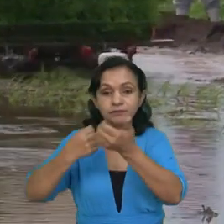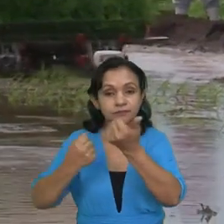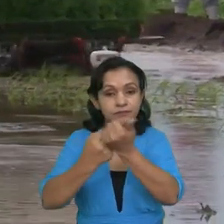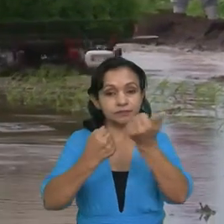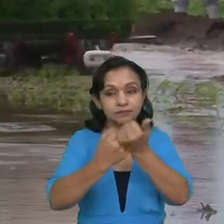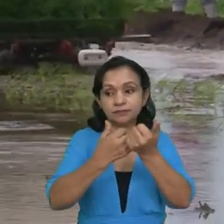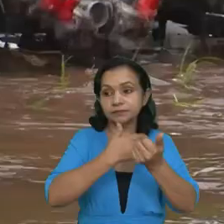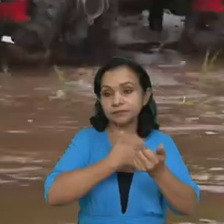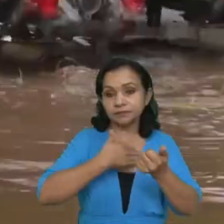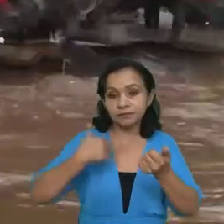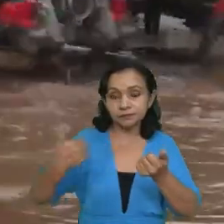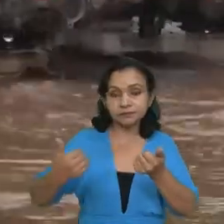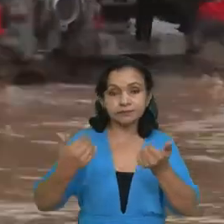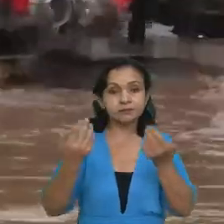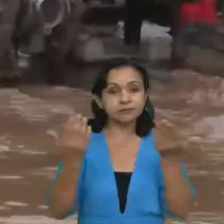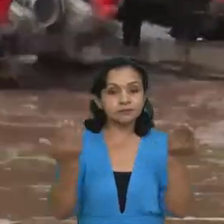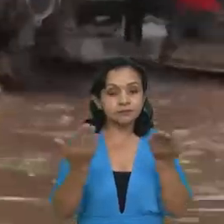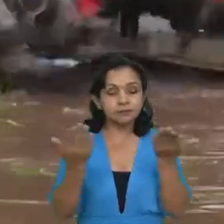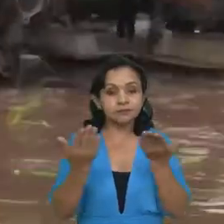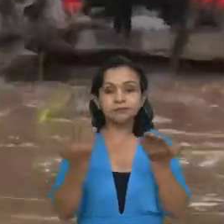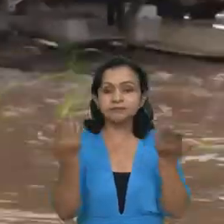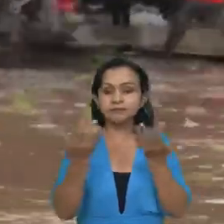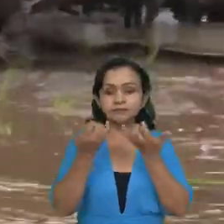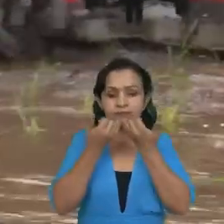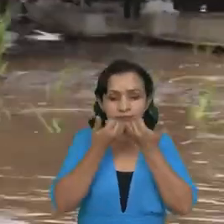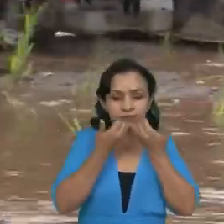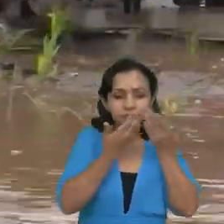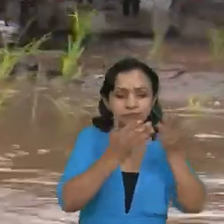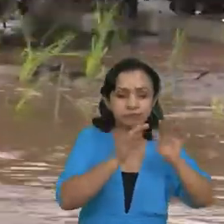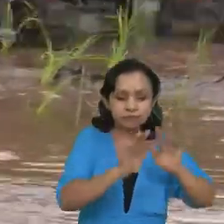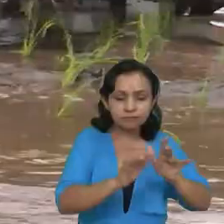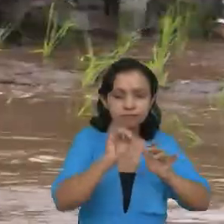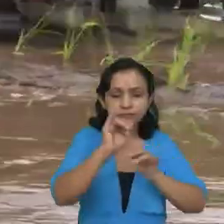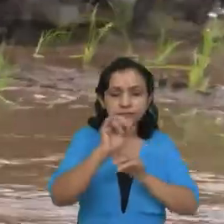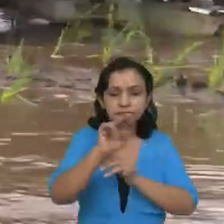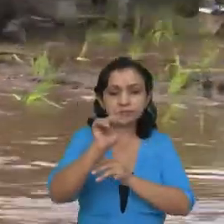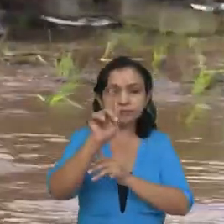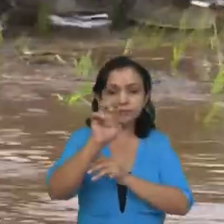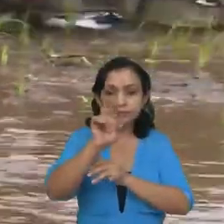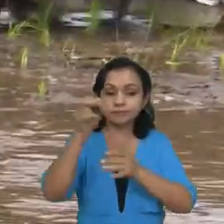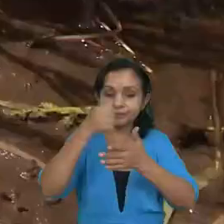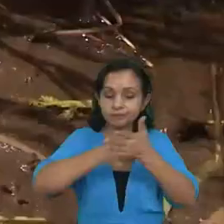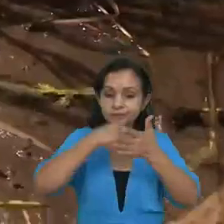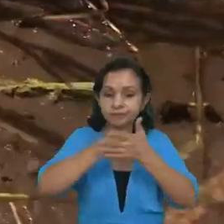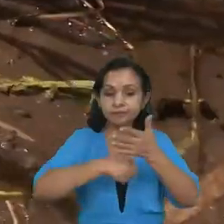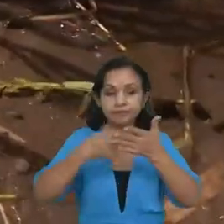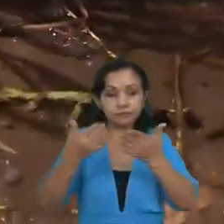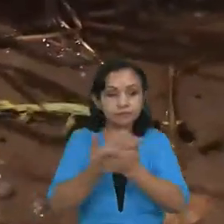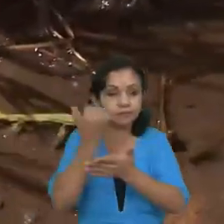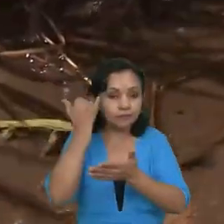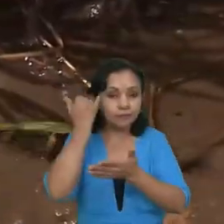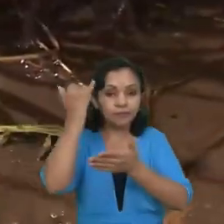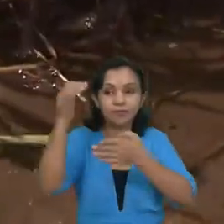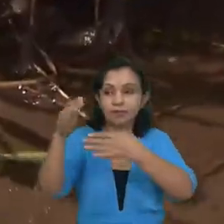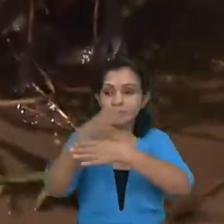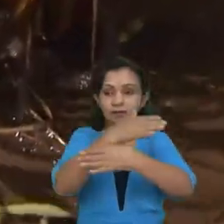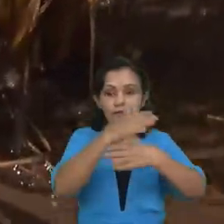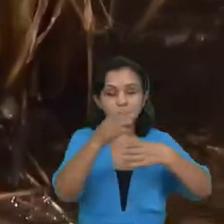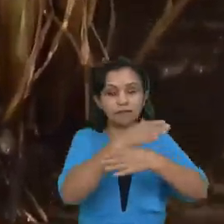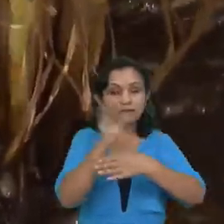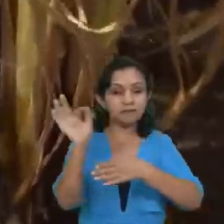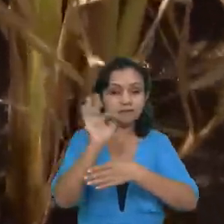en el mejoramiento funcional de sistemas de información en el ineter fortalecerá a través de la innovación las distintas plataformas